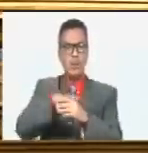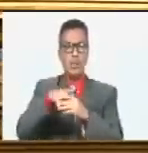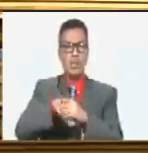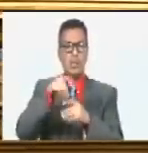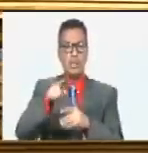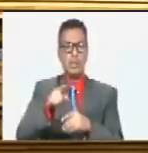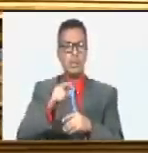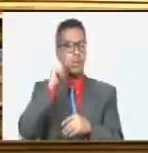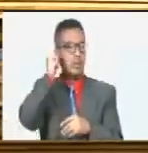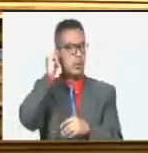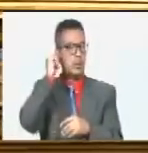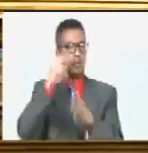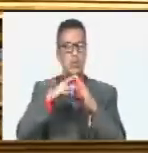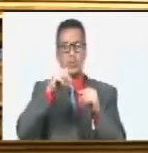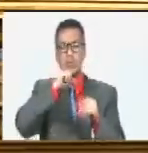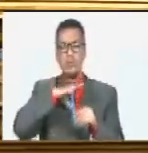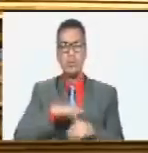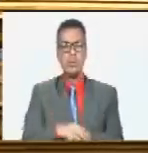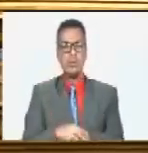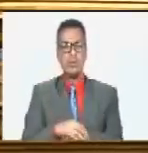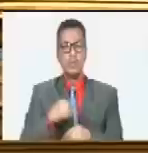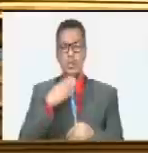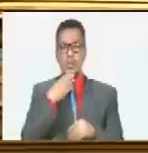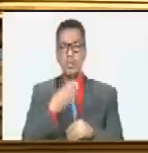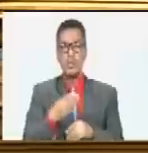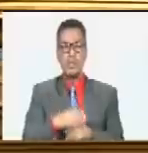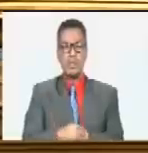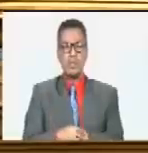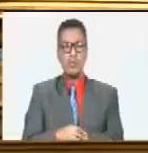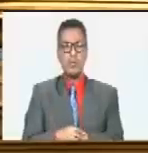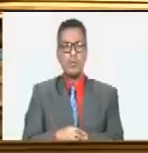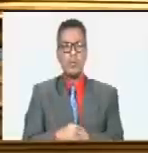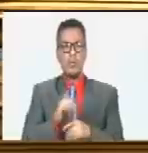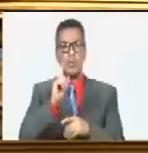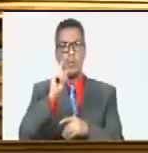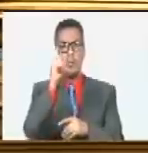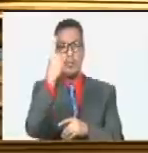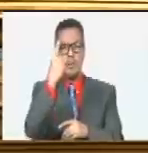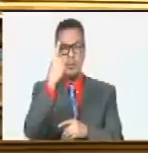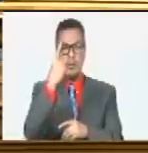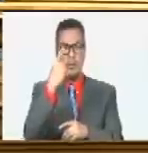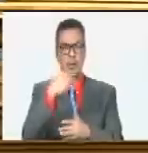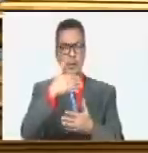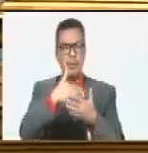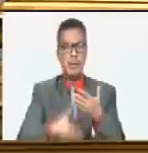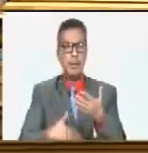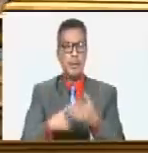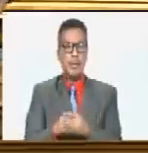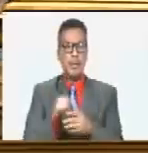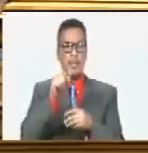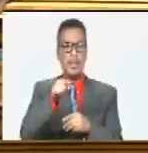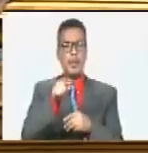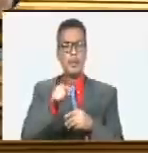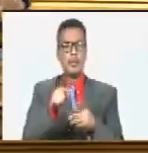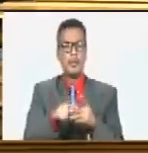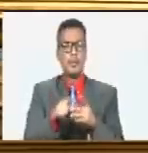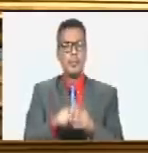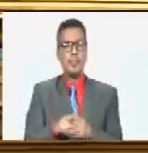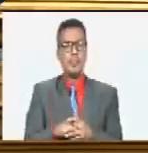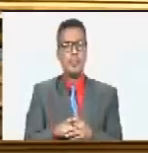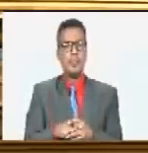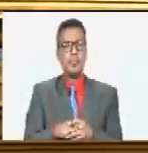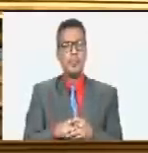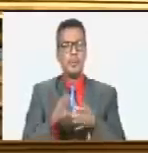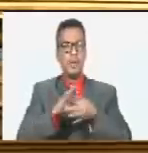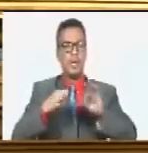historia, le solicite como primer documento a estos que denostan por las redes sociales